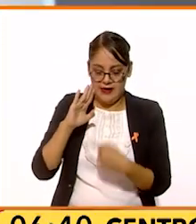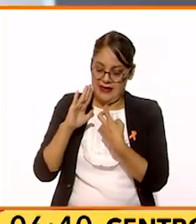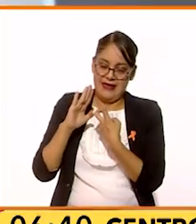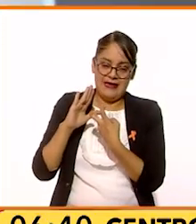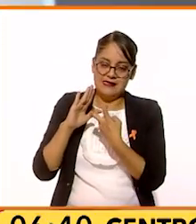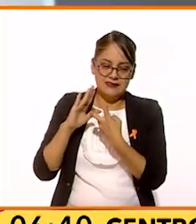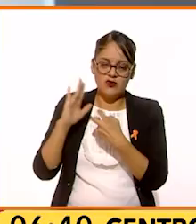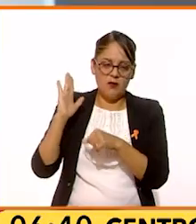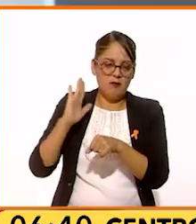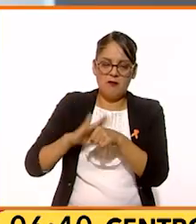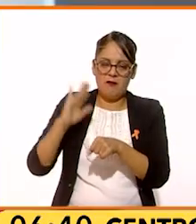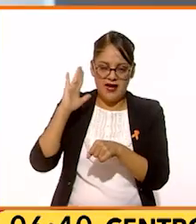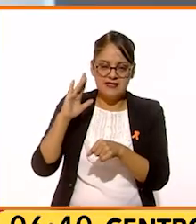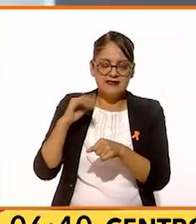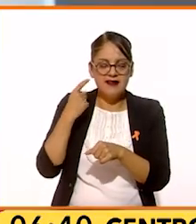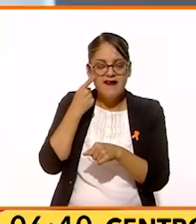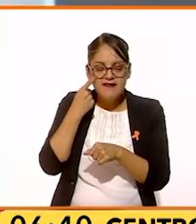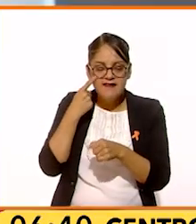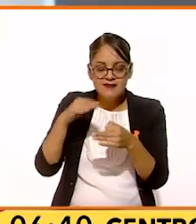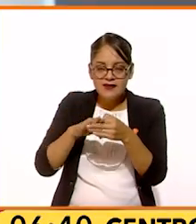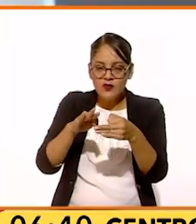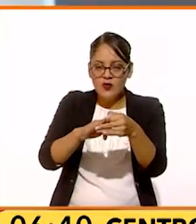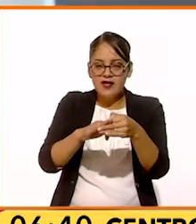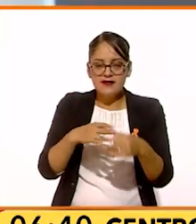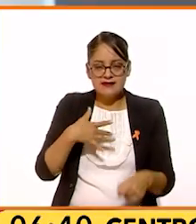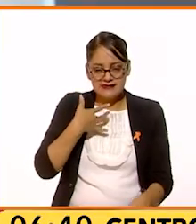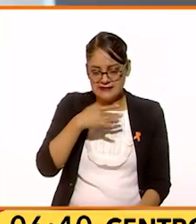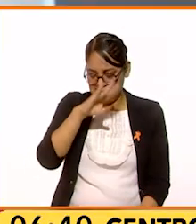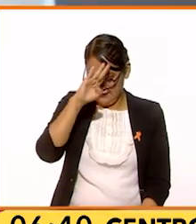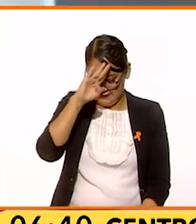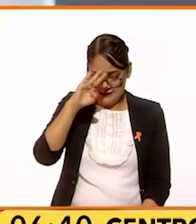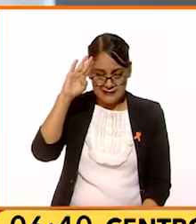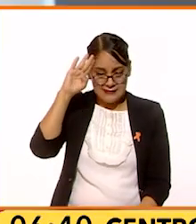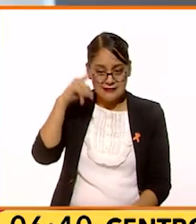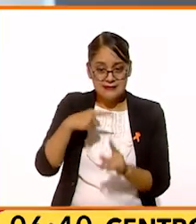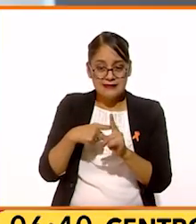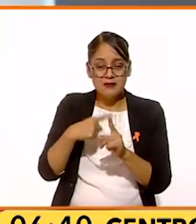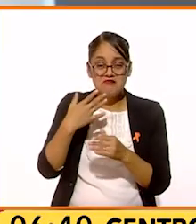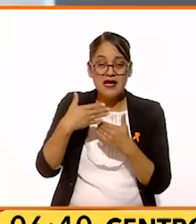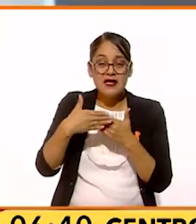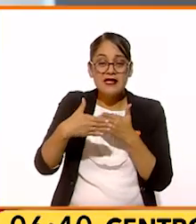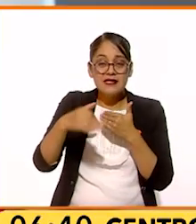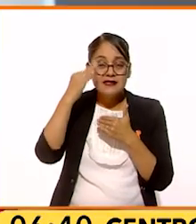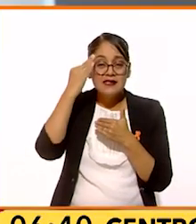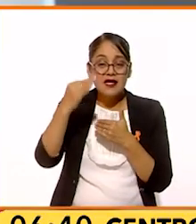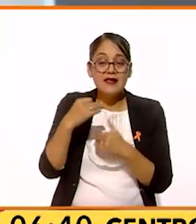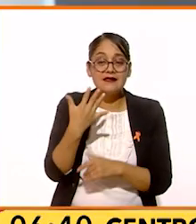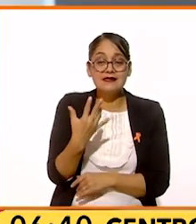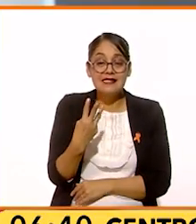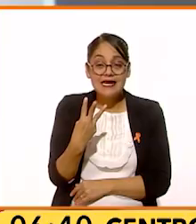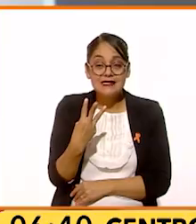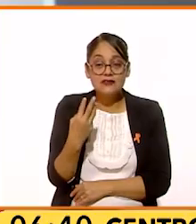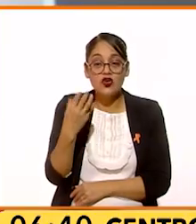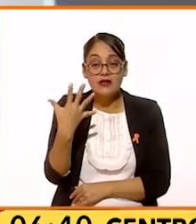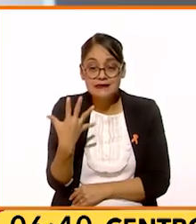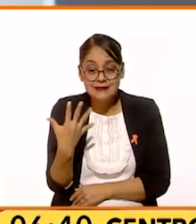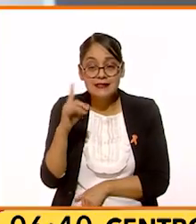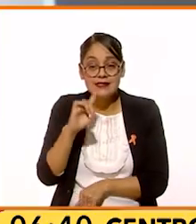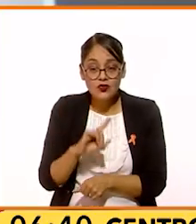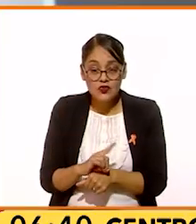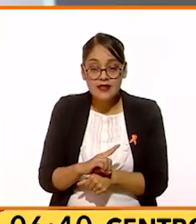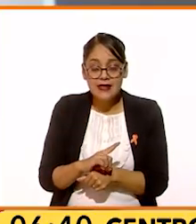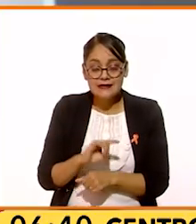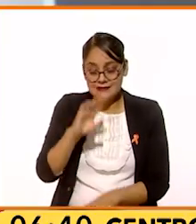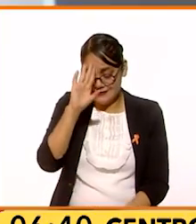signo más frecuente, es una fiebre que puede llegar a durar entre 3 y 5 días. Esto es lo